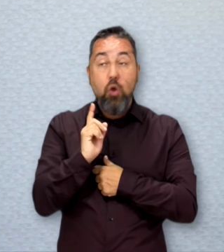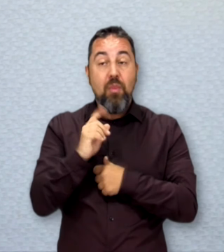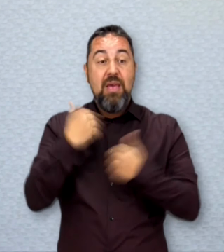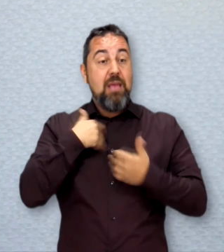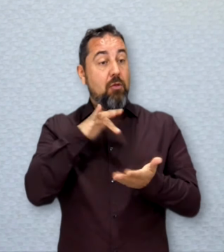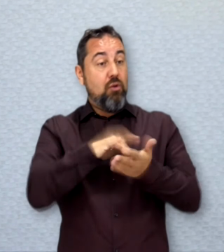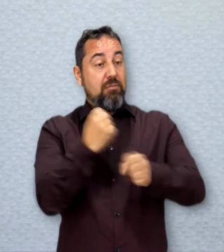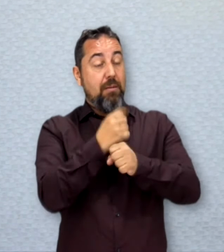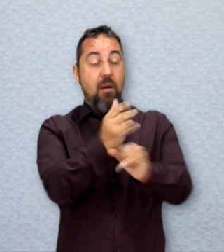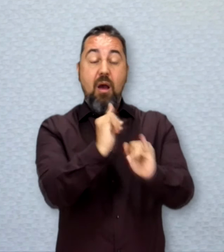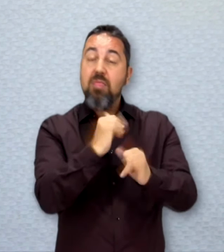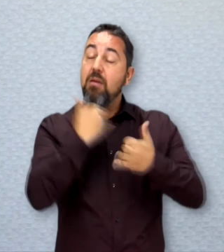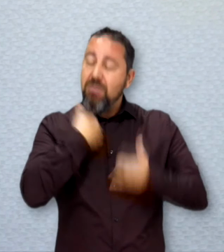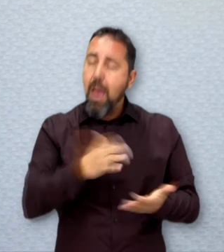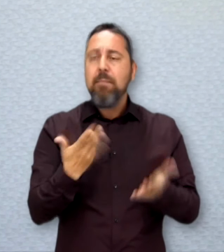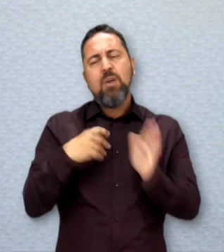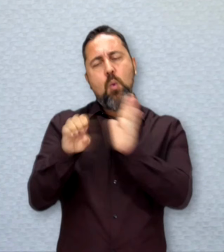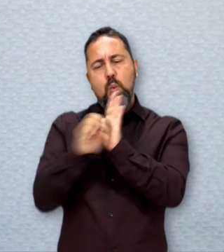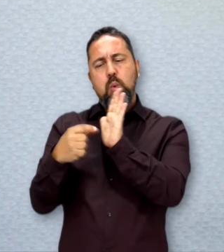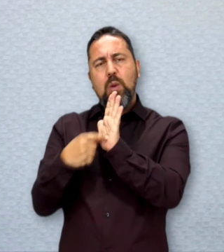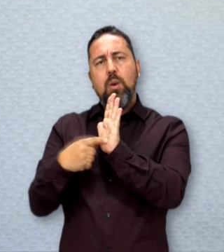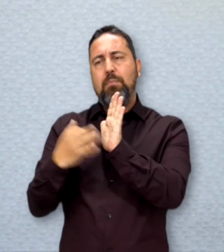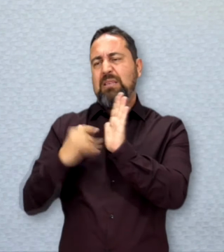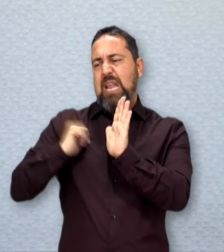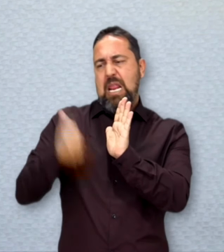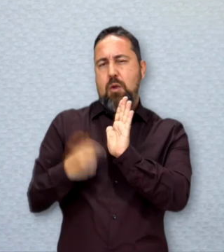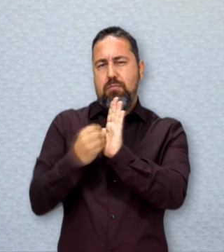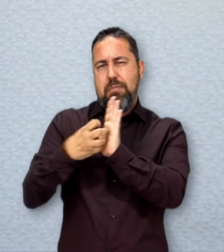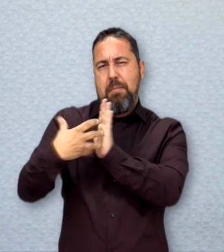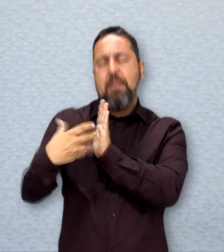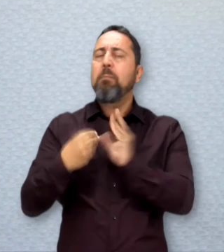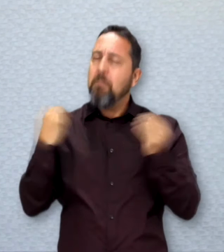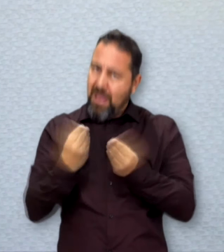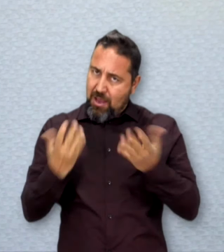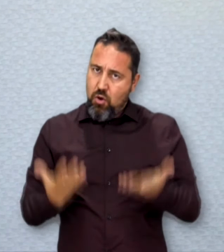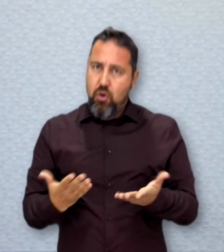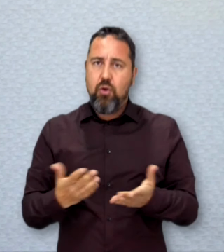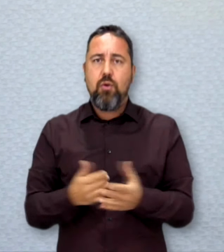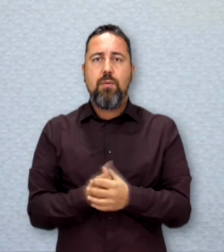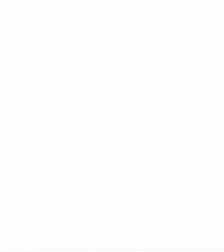solamente cuando estemos buscando empleo, sino cuando también lo tengamos, para que nuestro currículum sea